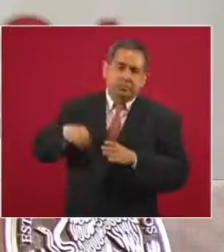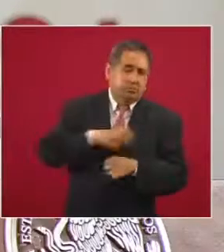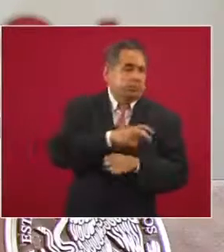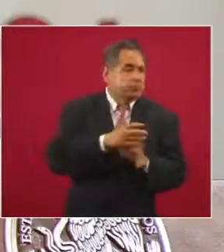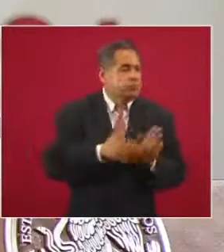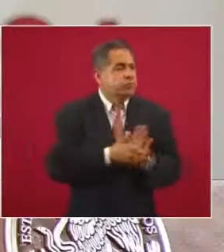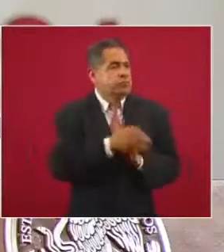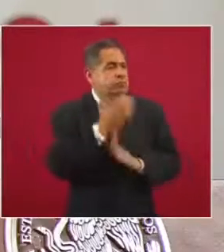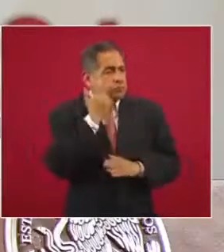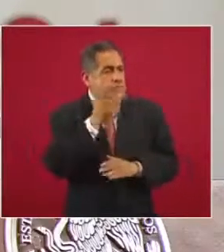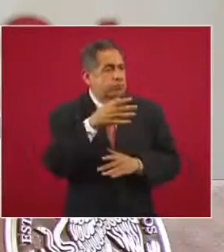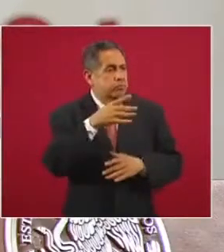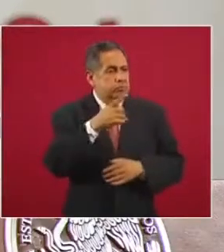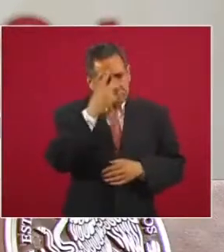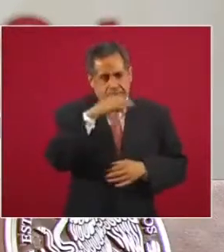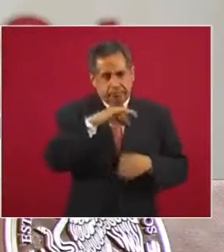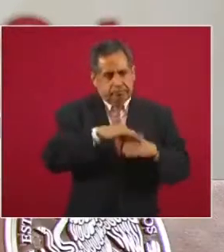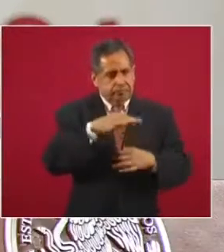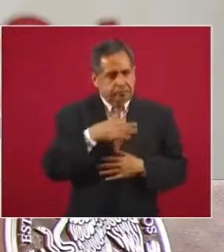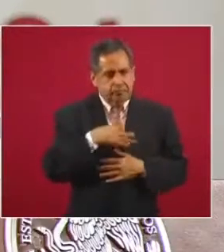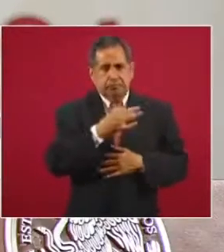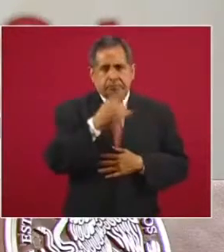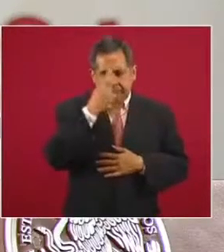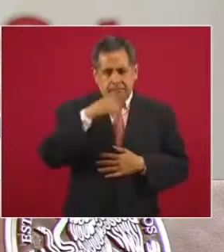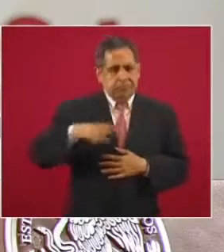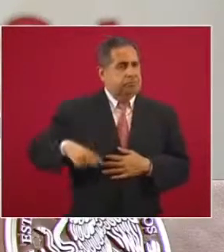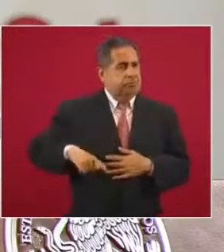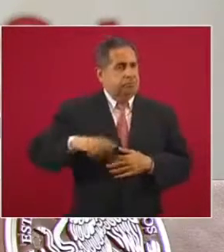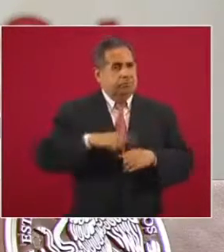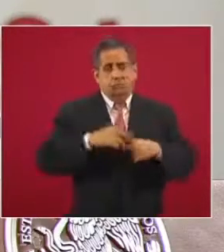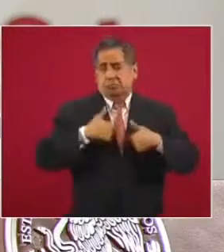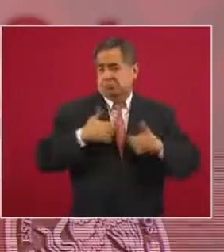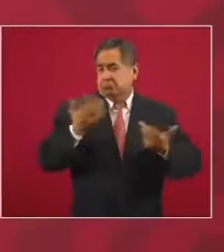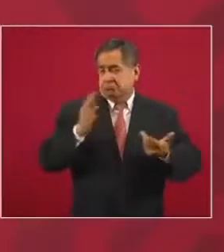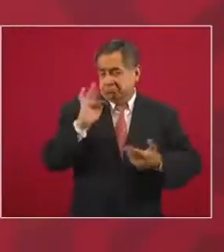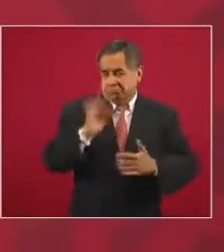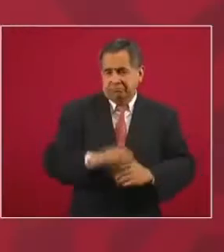ejercer su derecho a votar y a ser votados.